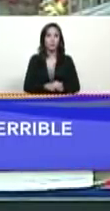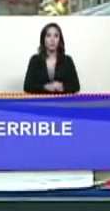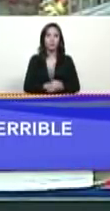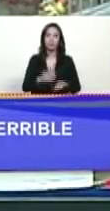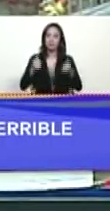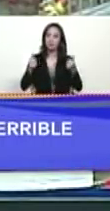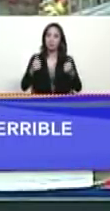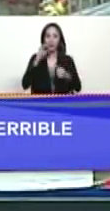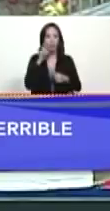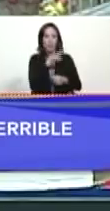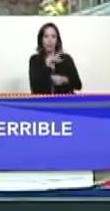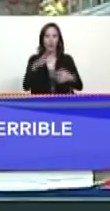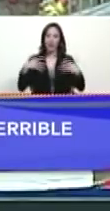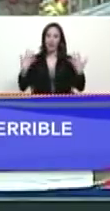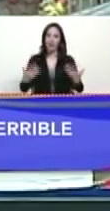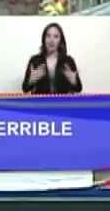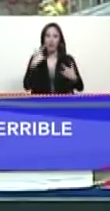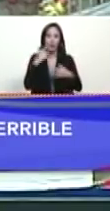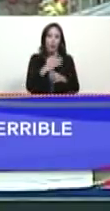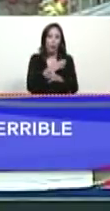Disfruté mucho